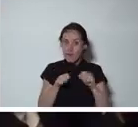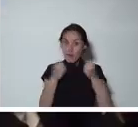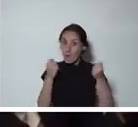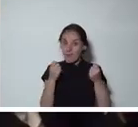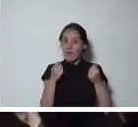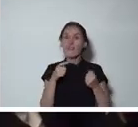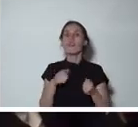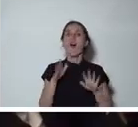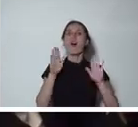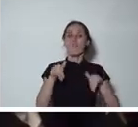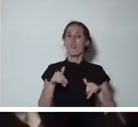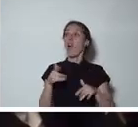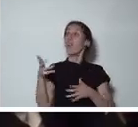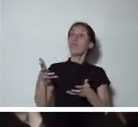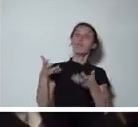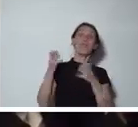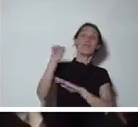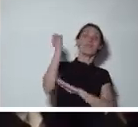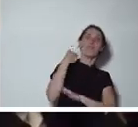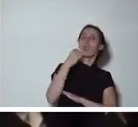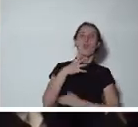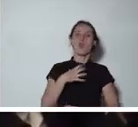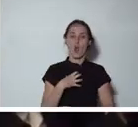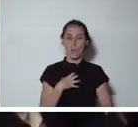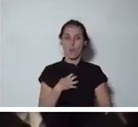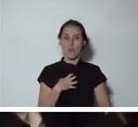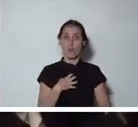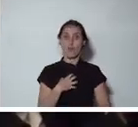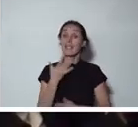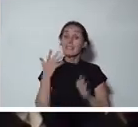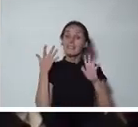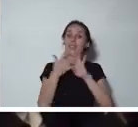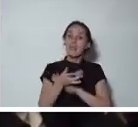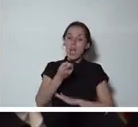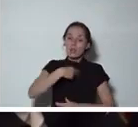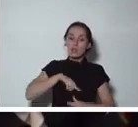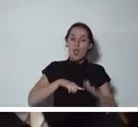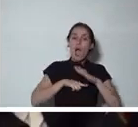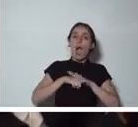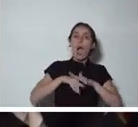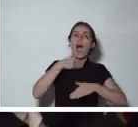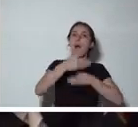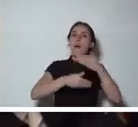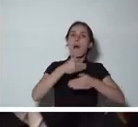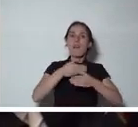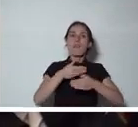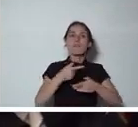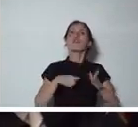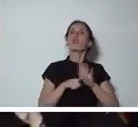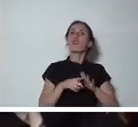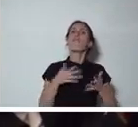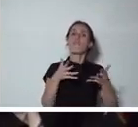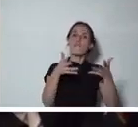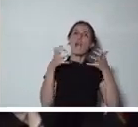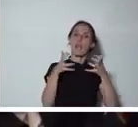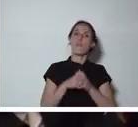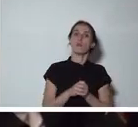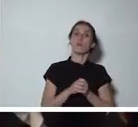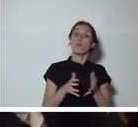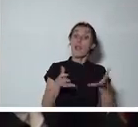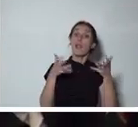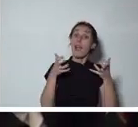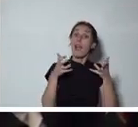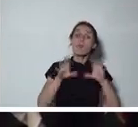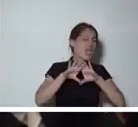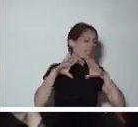partida que consigan que su reacción se haga más grande que nuestros avances nosotras vamos ganando esta partida compañeras estamos ganando a